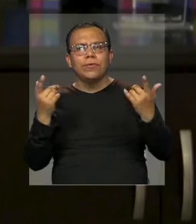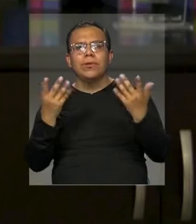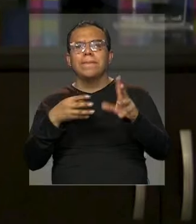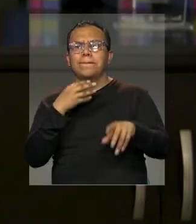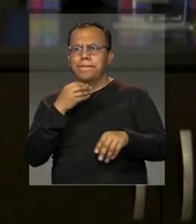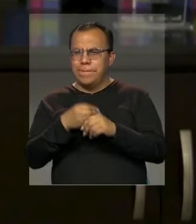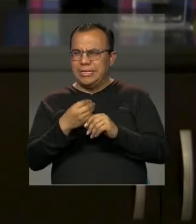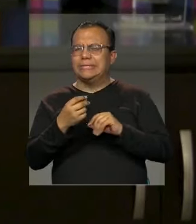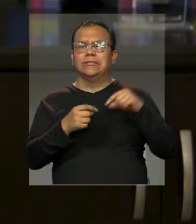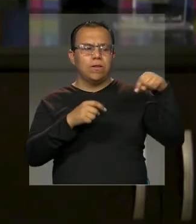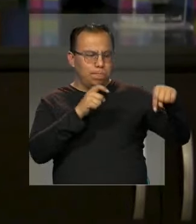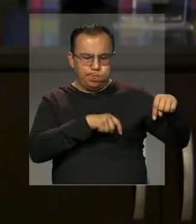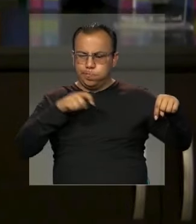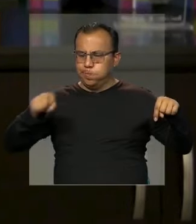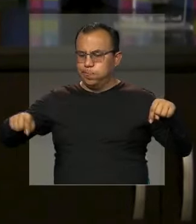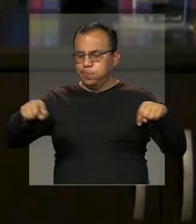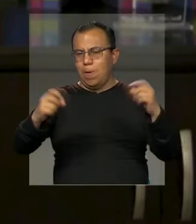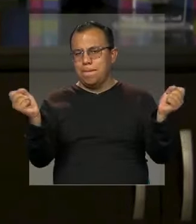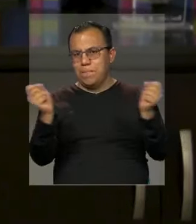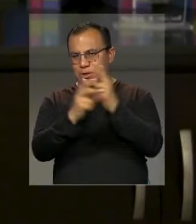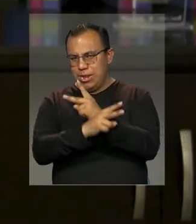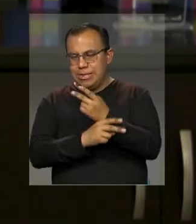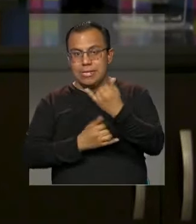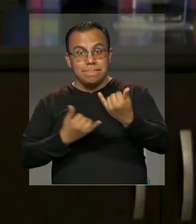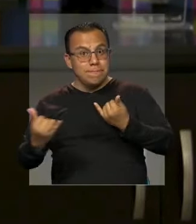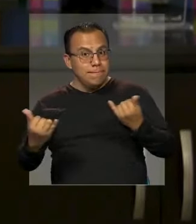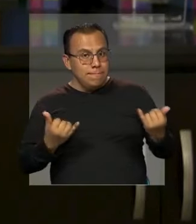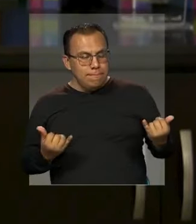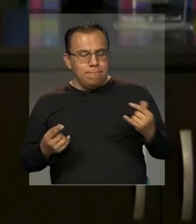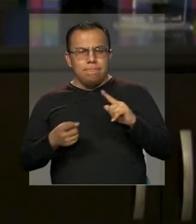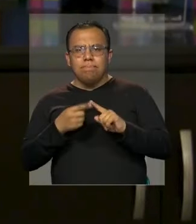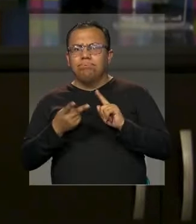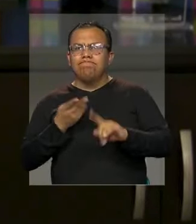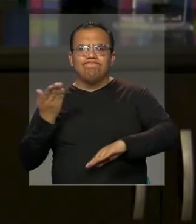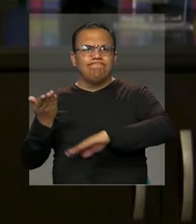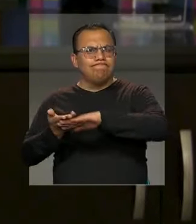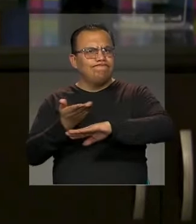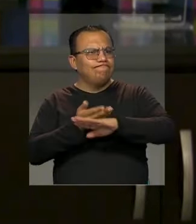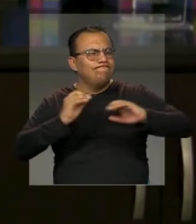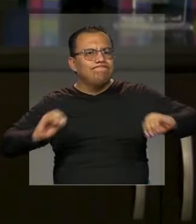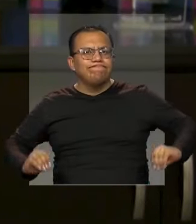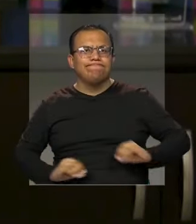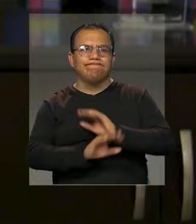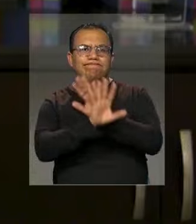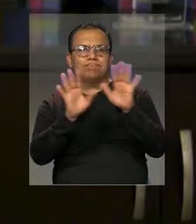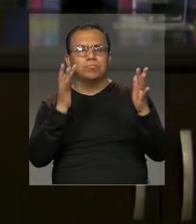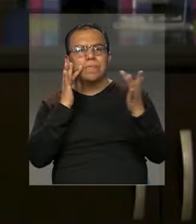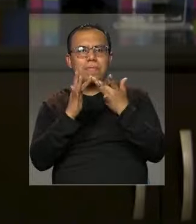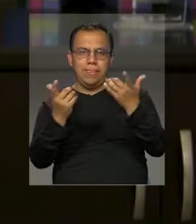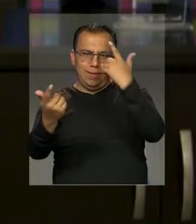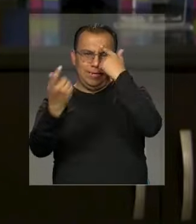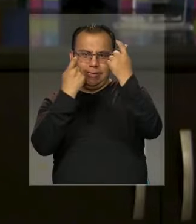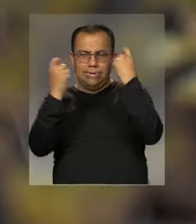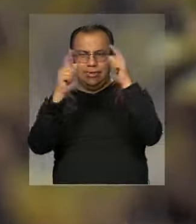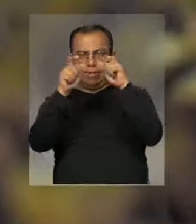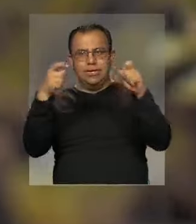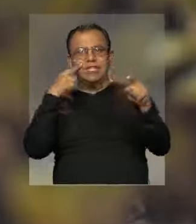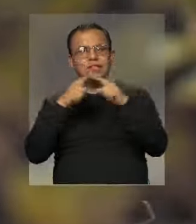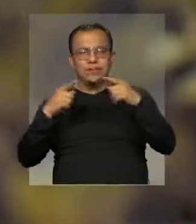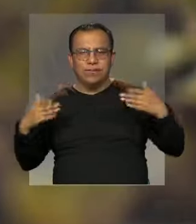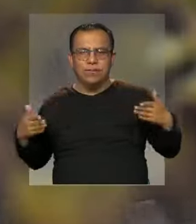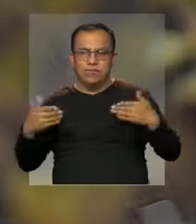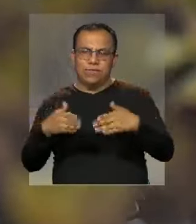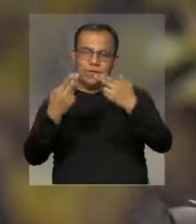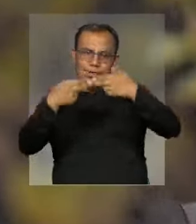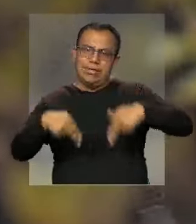Con puntos de atención en violencias, con unas apuestas muy claras en estrategias con enfoque de